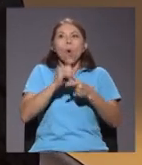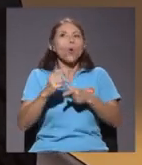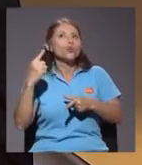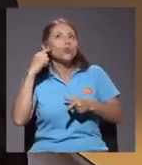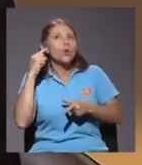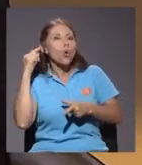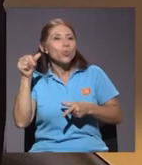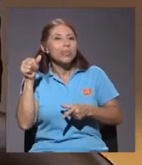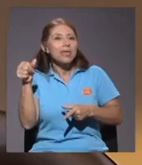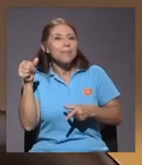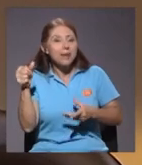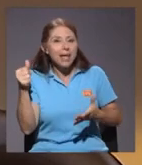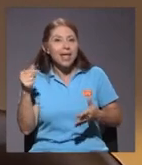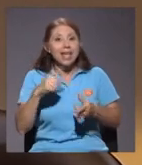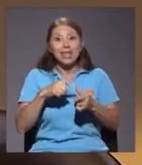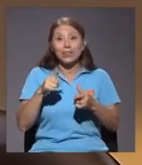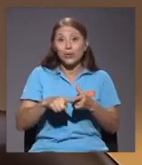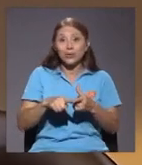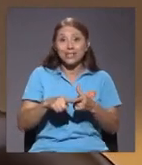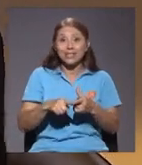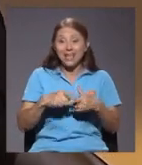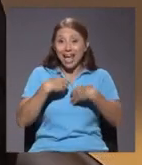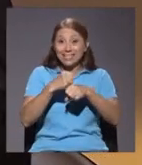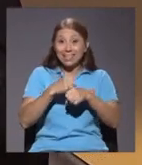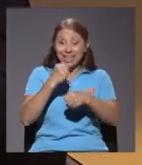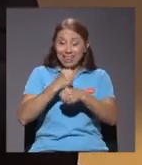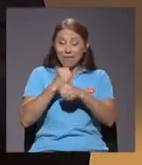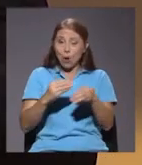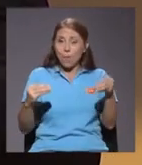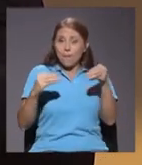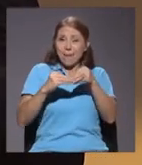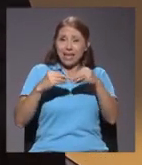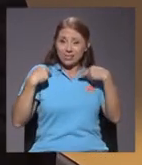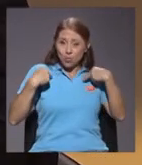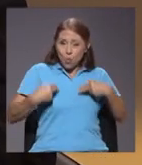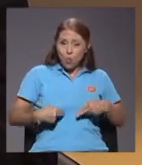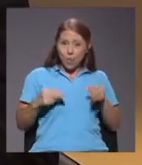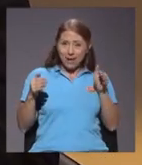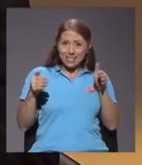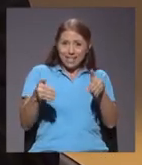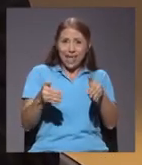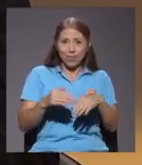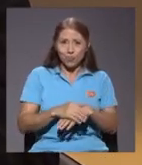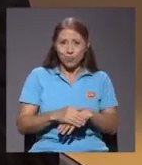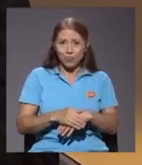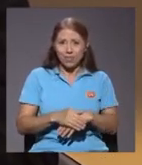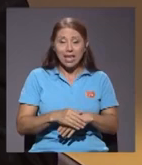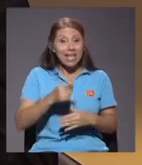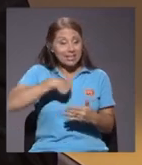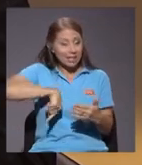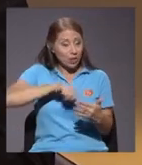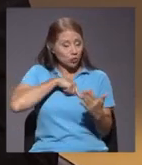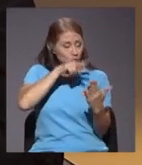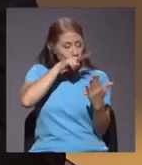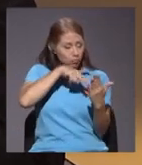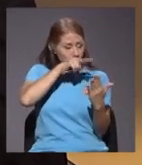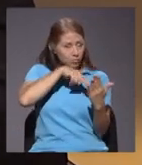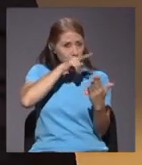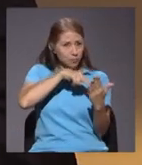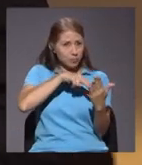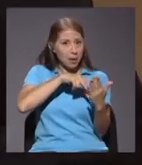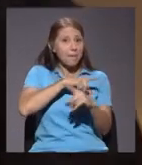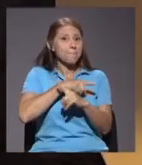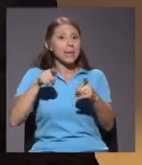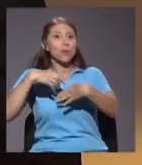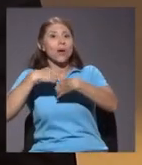logramos haciéndolo más más más humanizado es que el comentario quedamos fuera del guión de decir yo se ve a